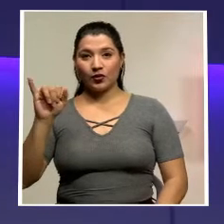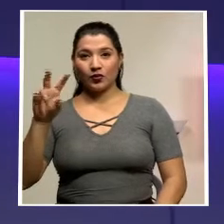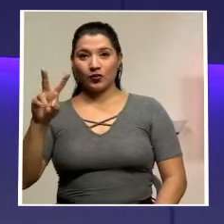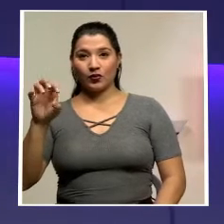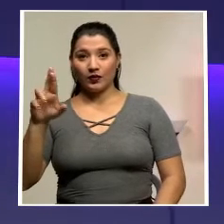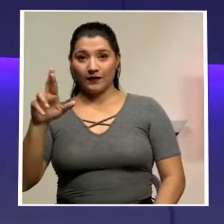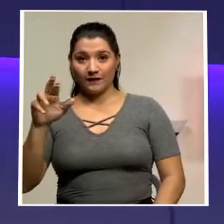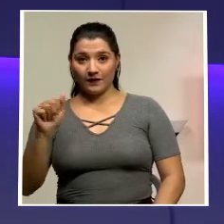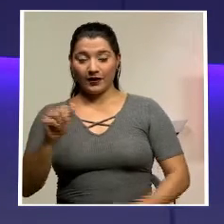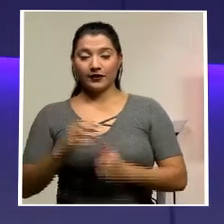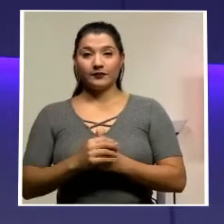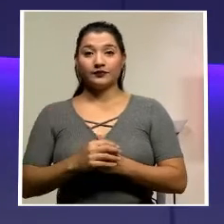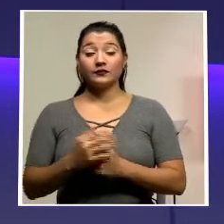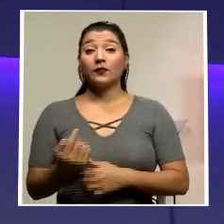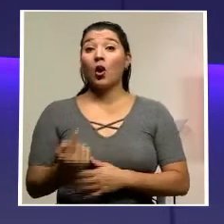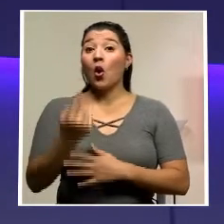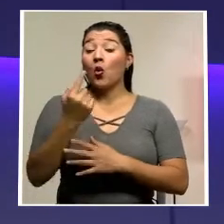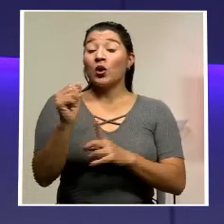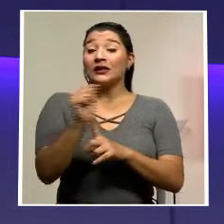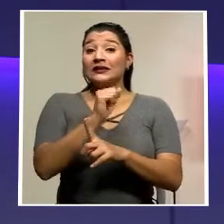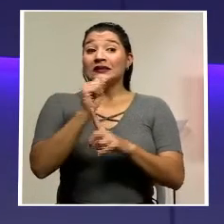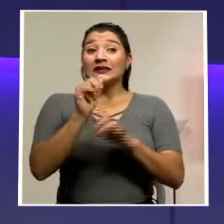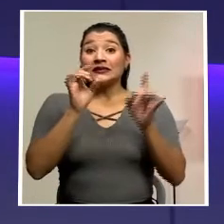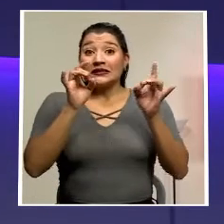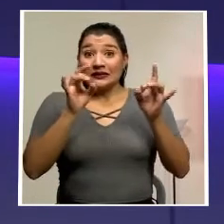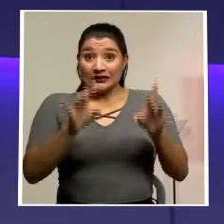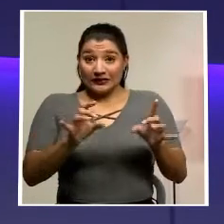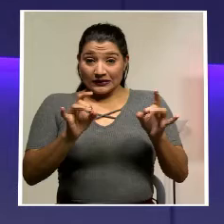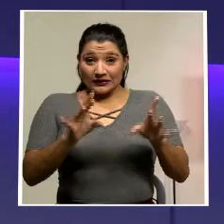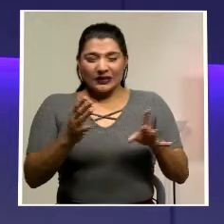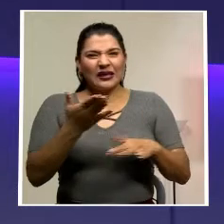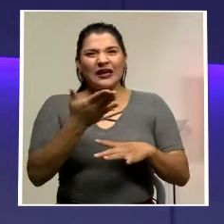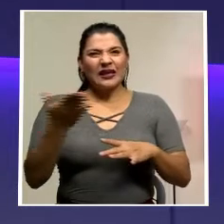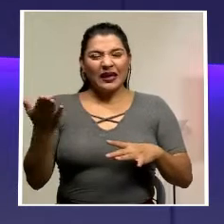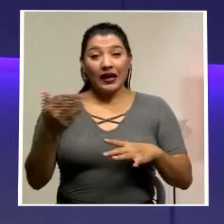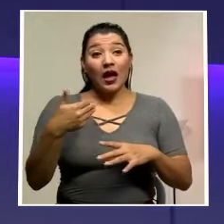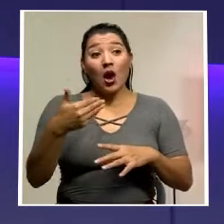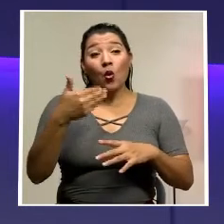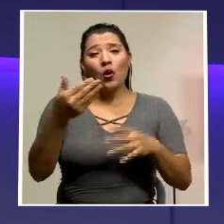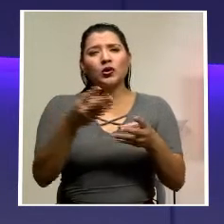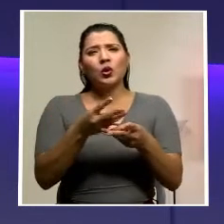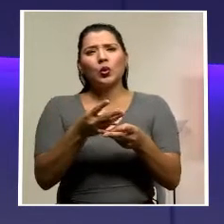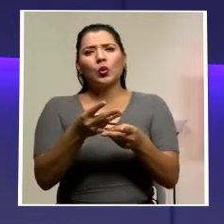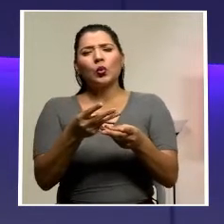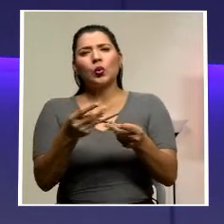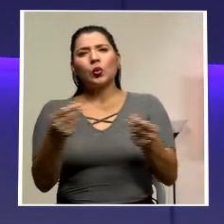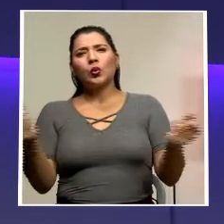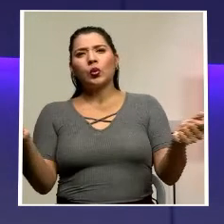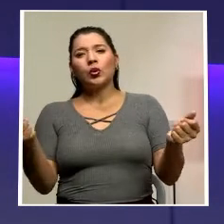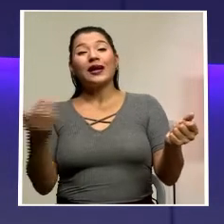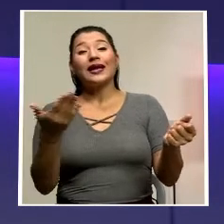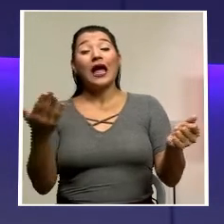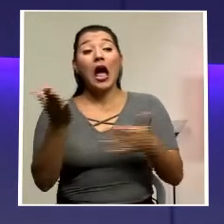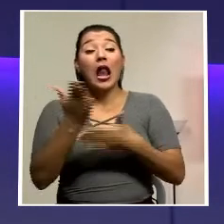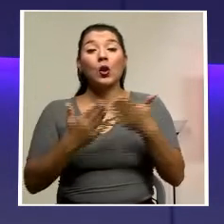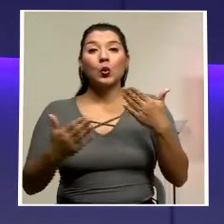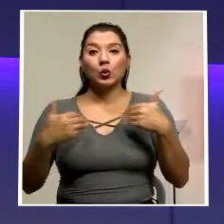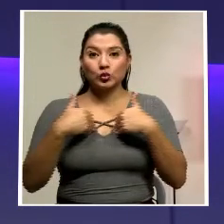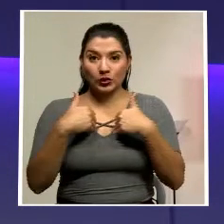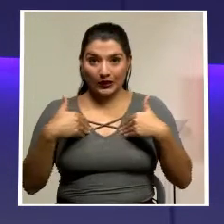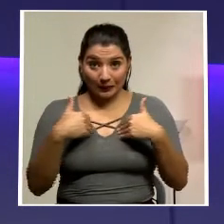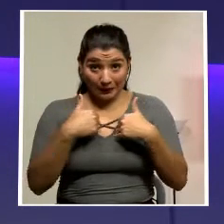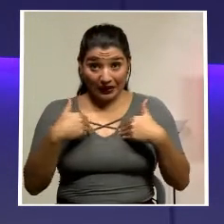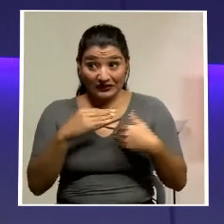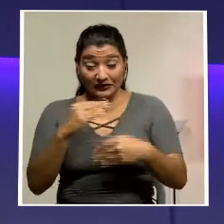Una de las grandes tragedias del siglo XX fue la extinción masiva de especies animales y